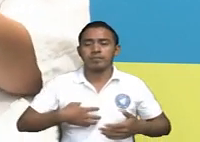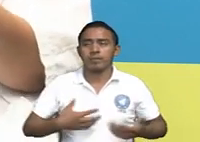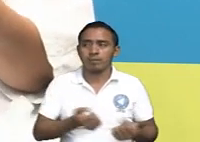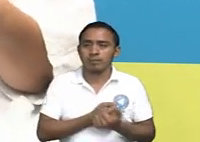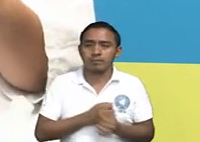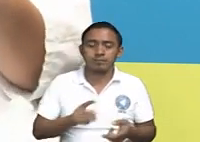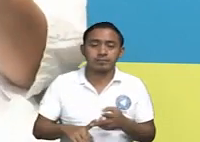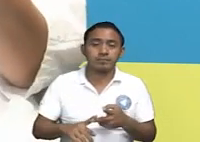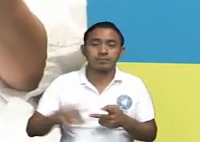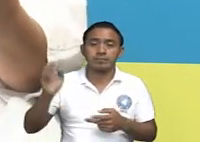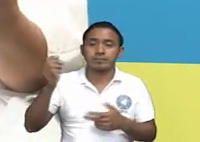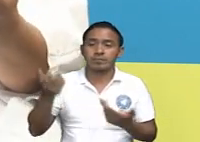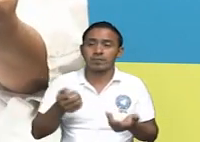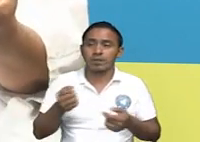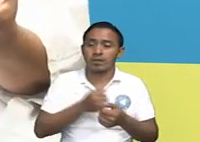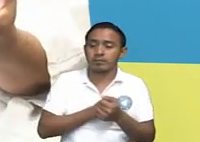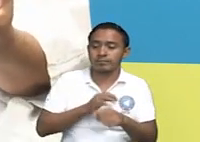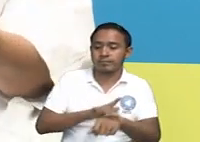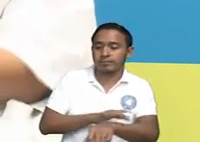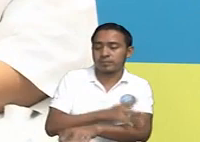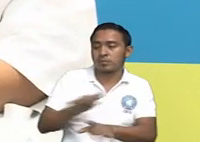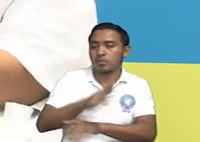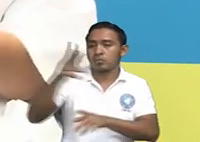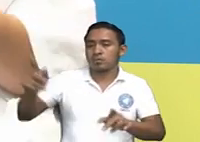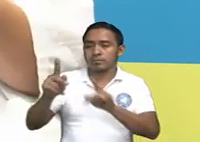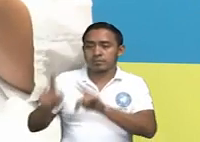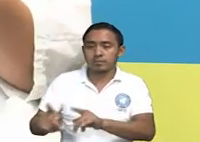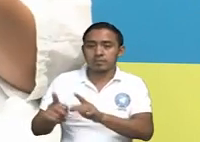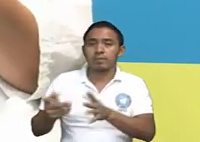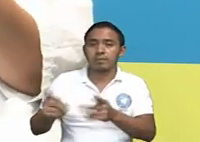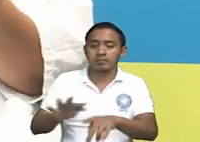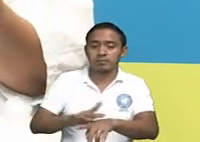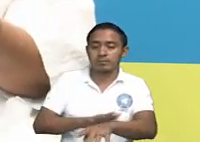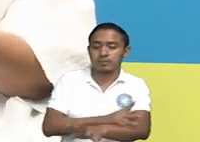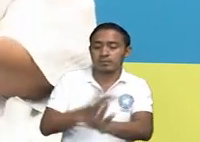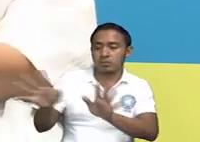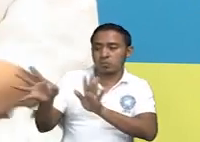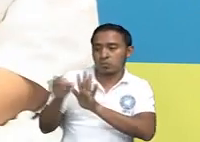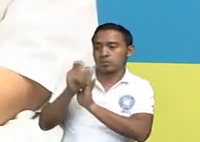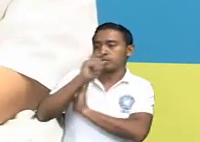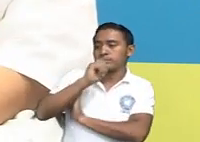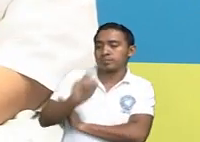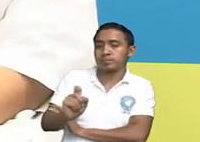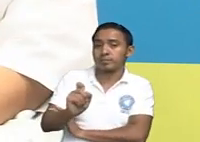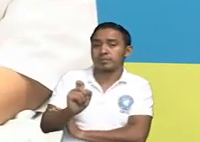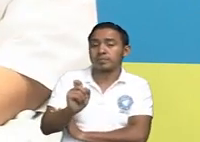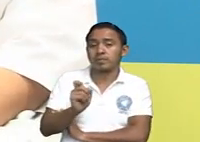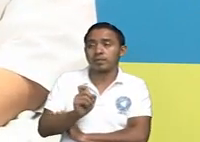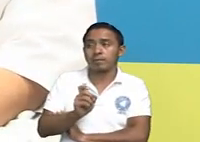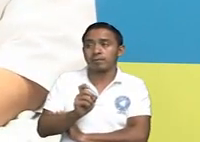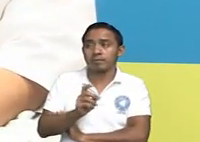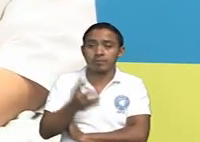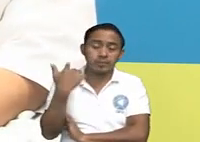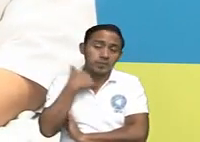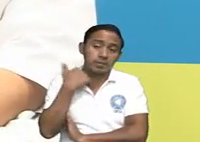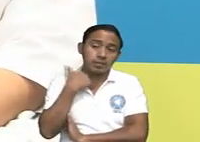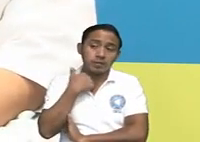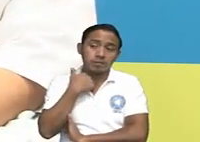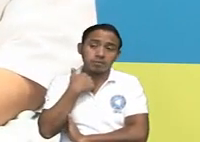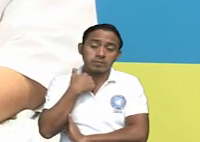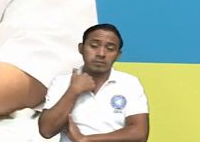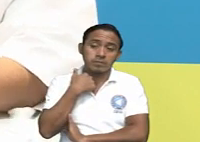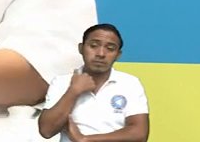en el afecto hacia otra persona. Sí. Pero ese afecto y esa atracción hacia otra persona no necesariamente